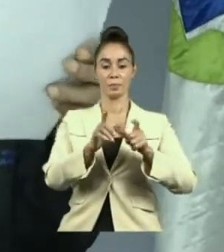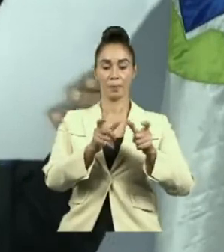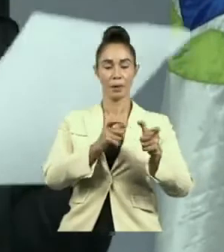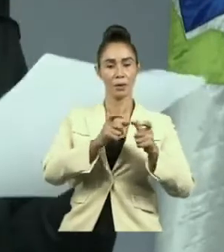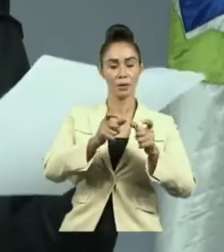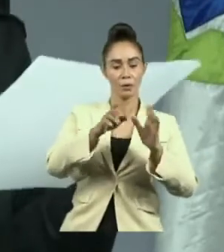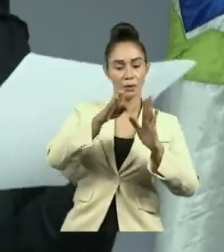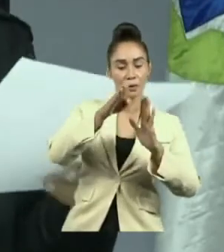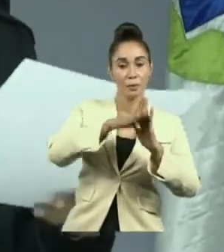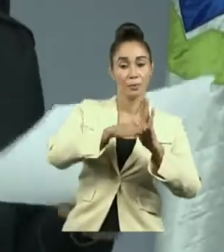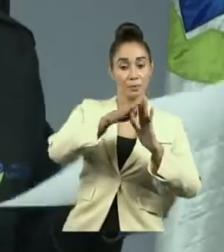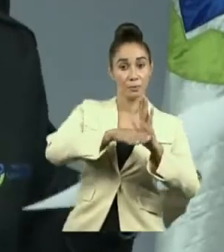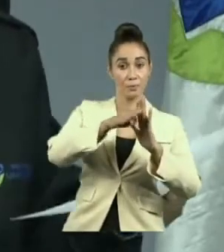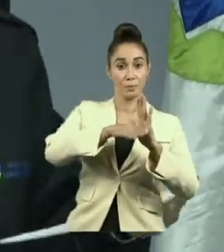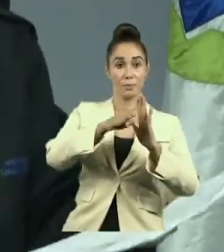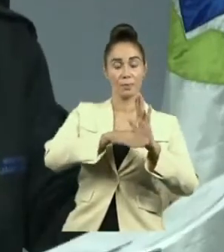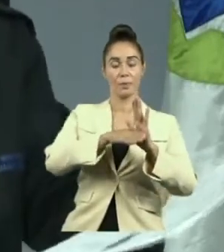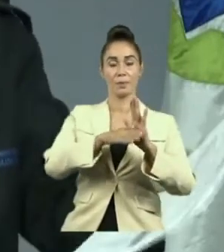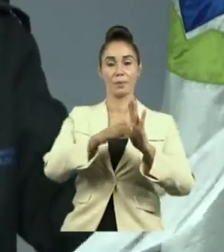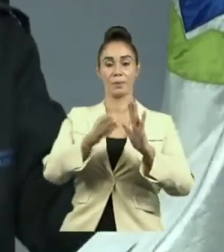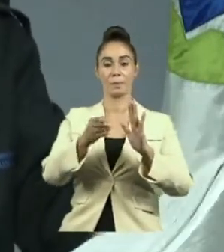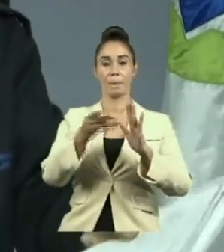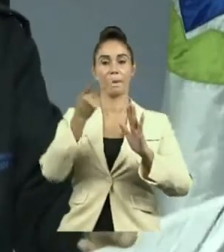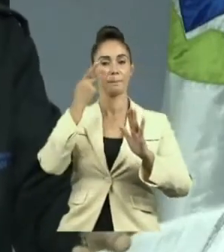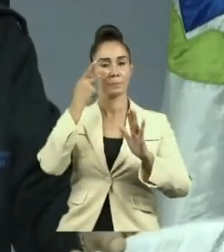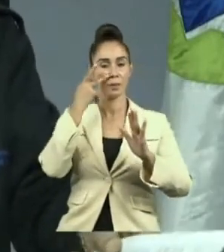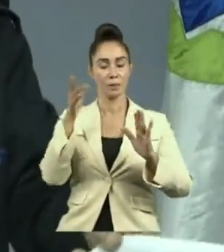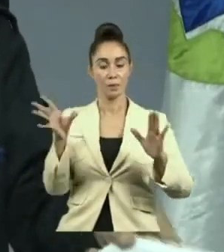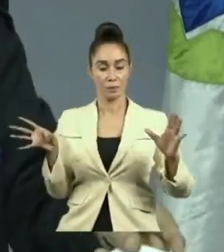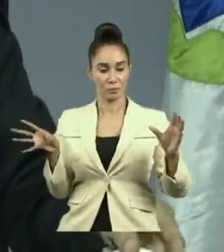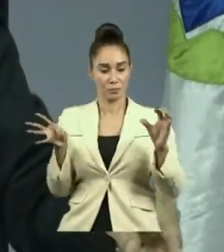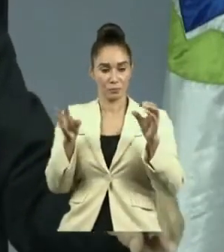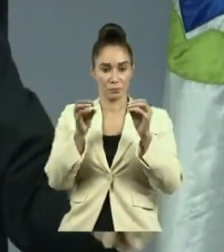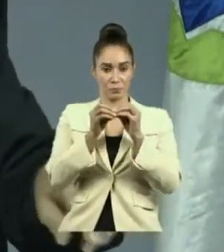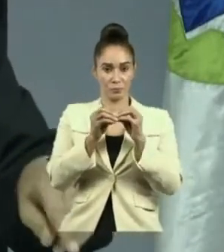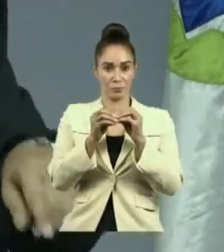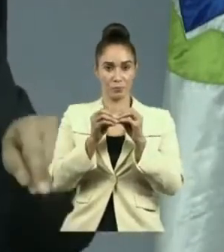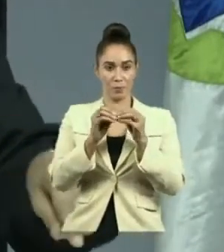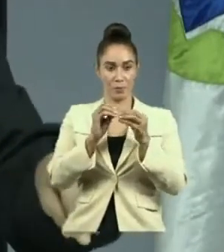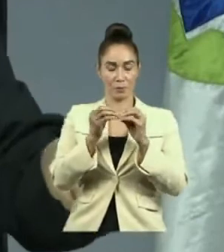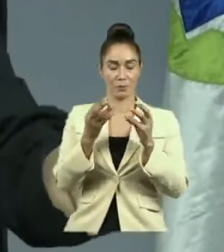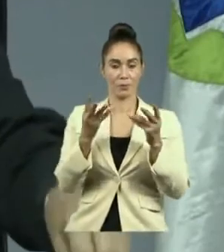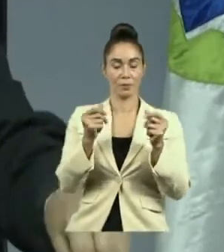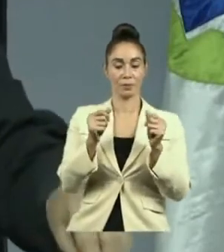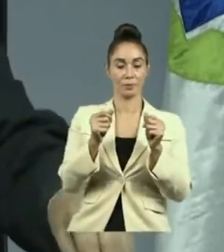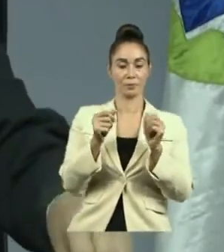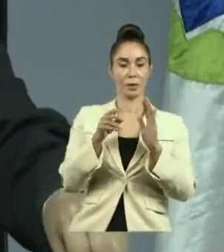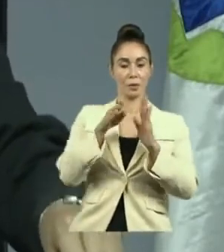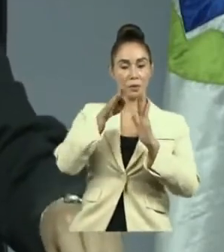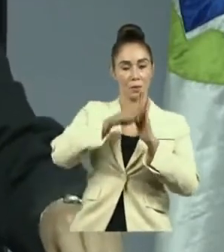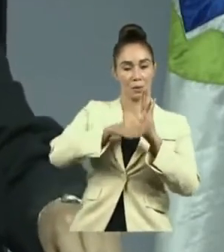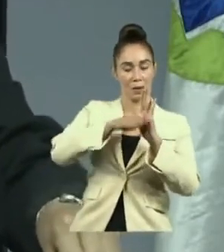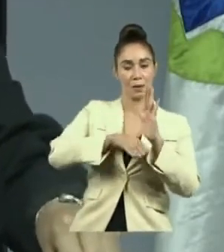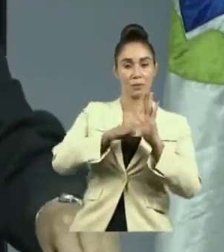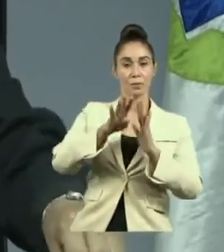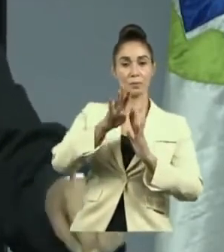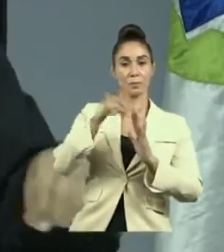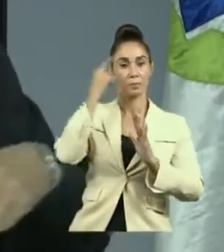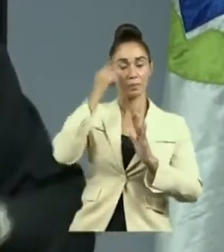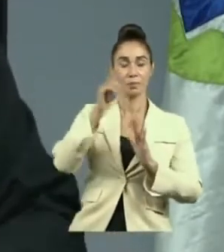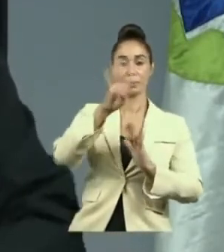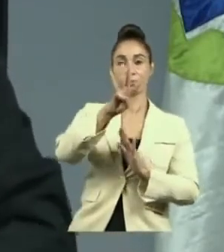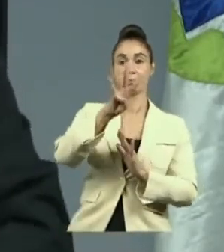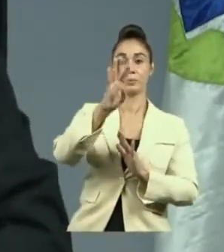baja como va a haber cuando se ajuste en esos números que bajará por debajo del 4%